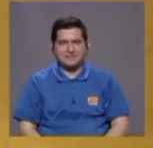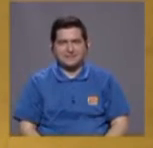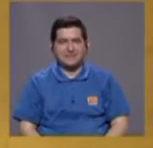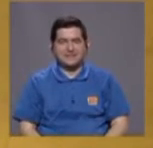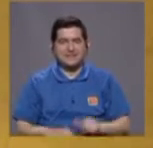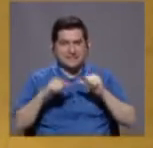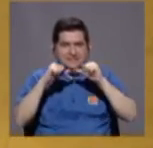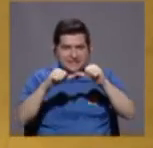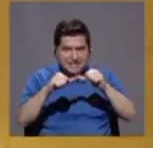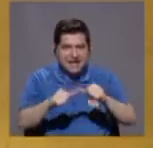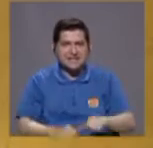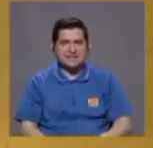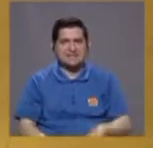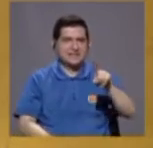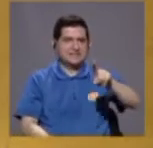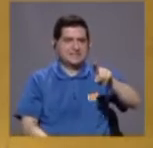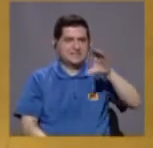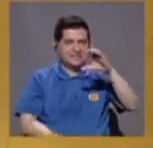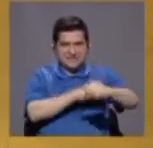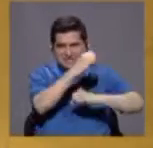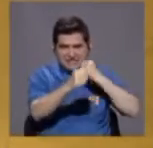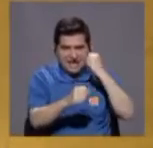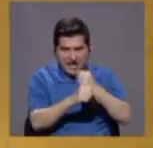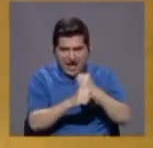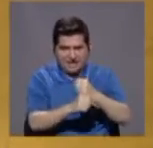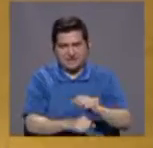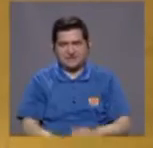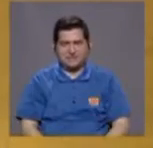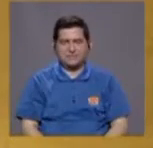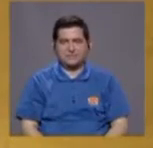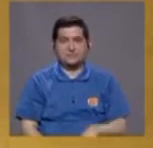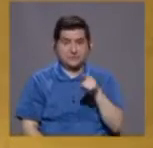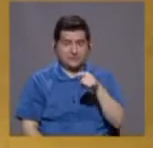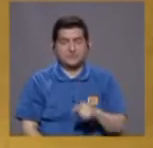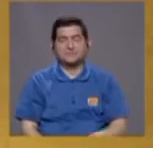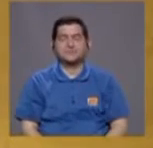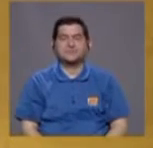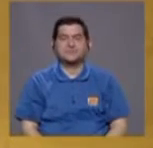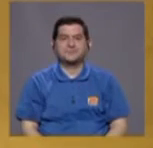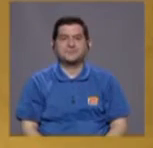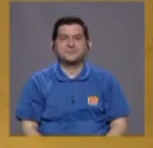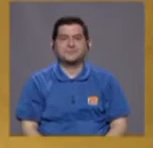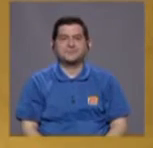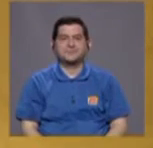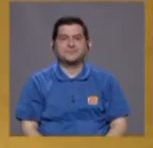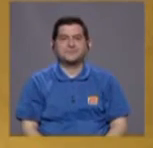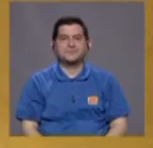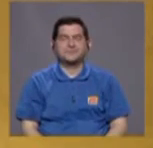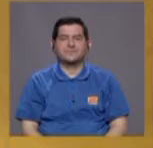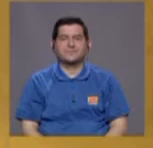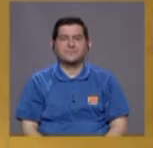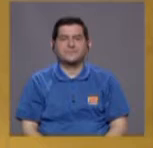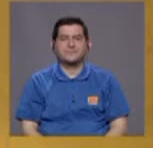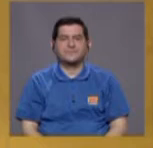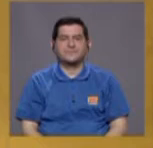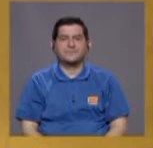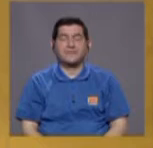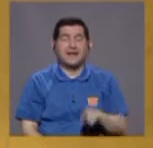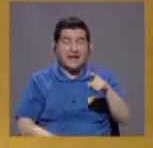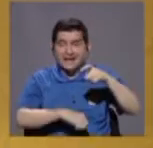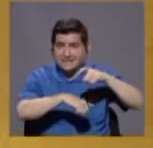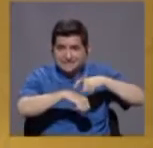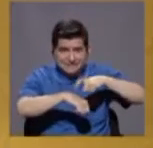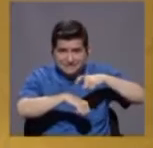100 años, o de la época del centenario de la independencia, que